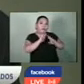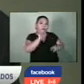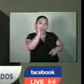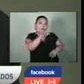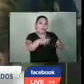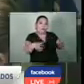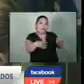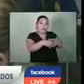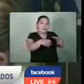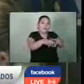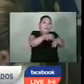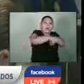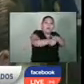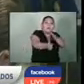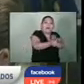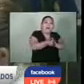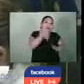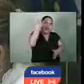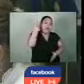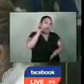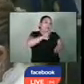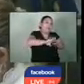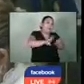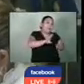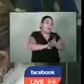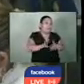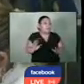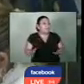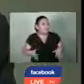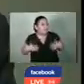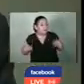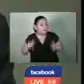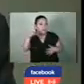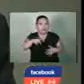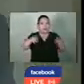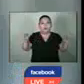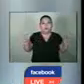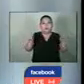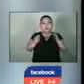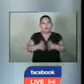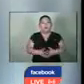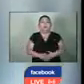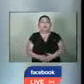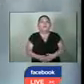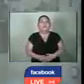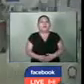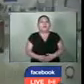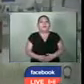que investiga el pago de sobresueldos. Conozca qué ocurrió durante la jornada.